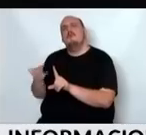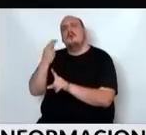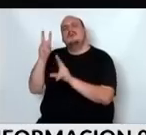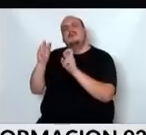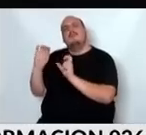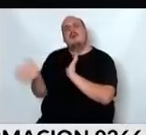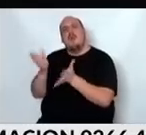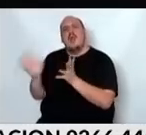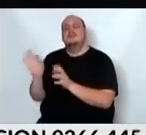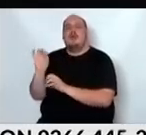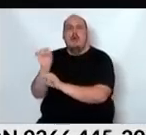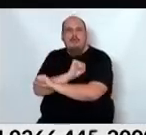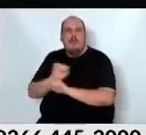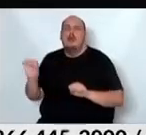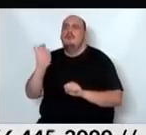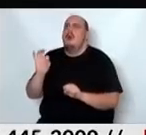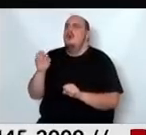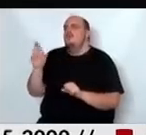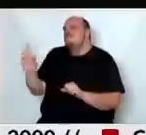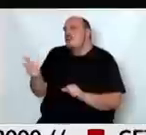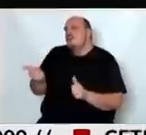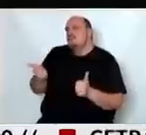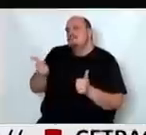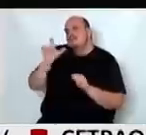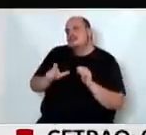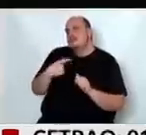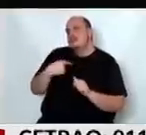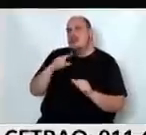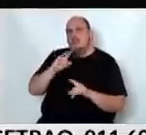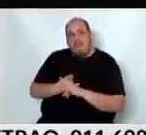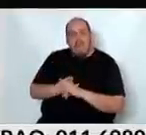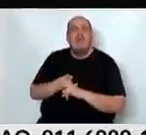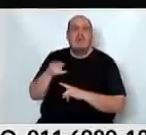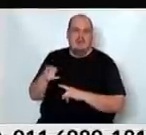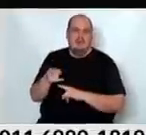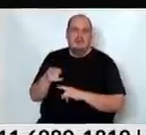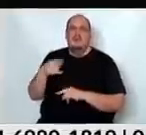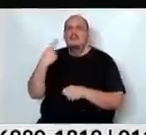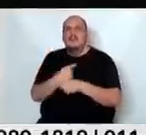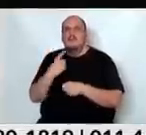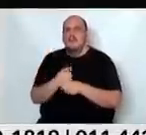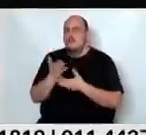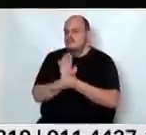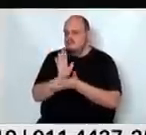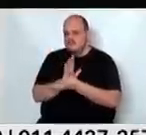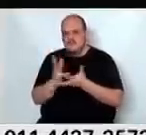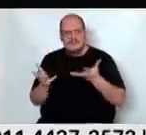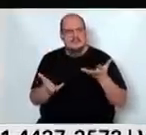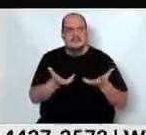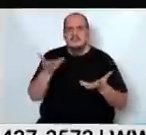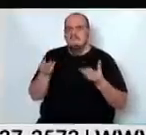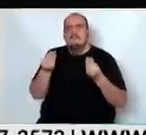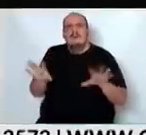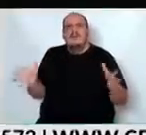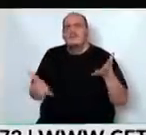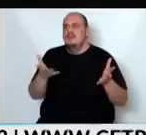violentas, abruptas o inesperadas. Lo primero que sobreviene es una desorientación en los que quedaron, un estado